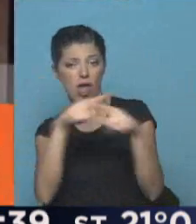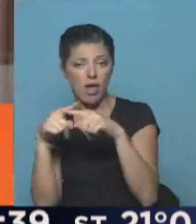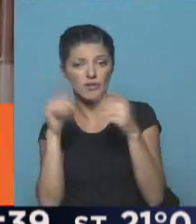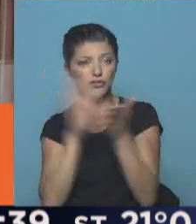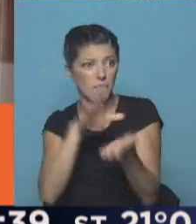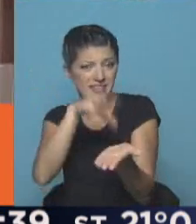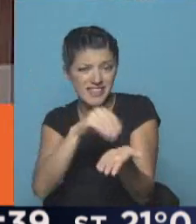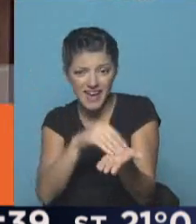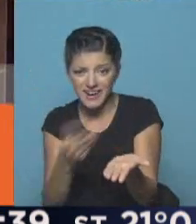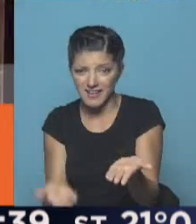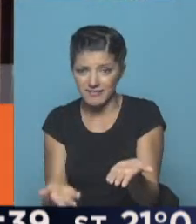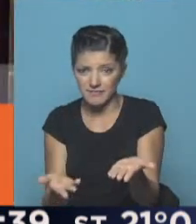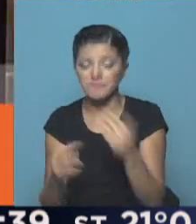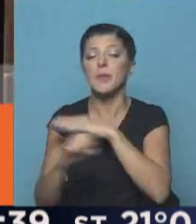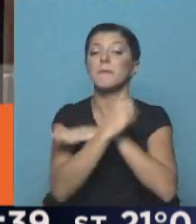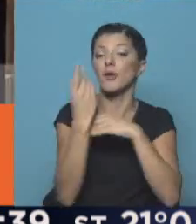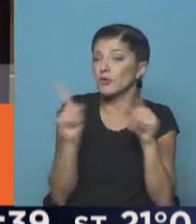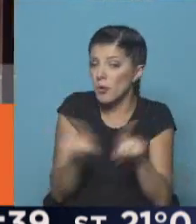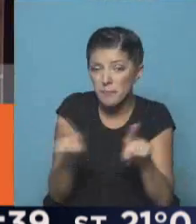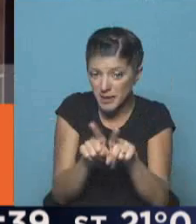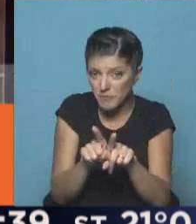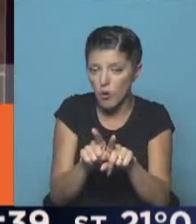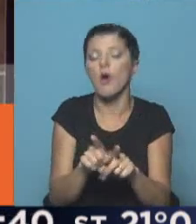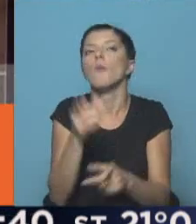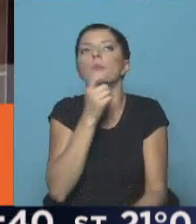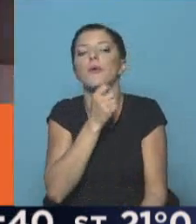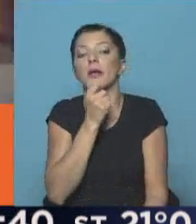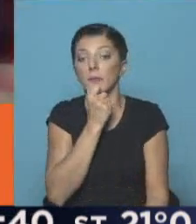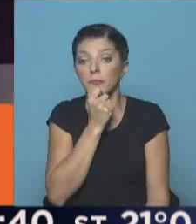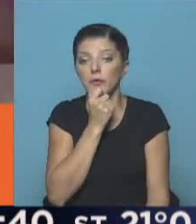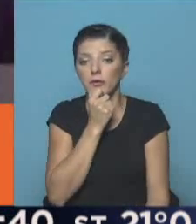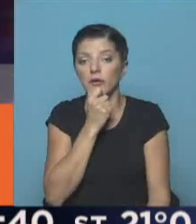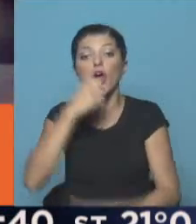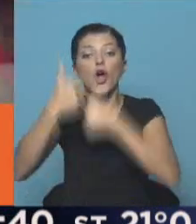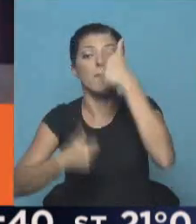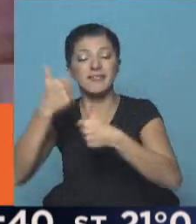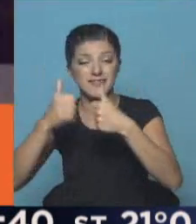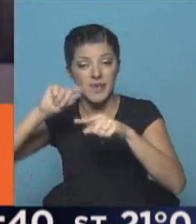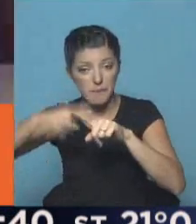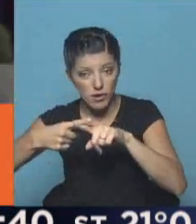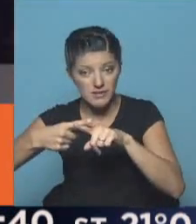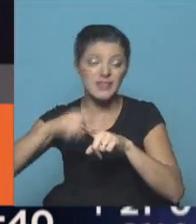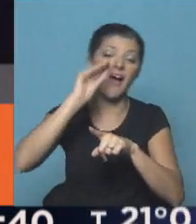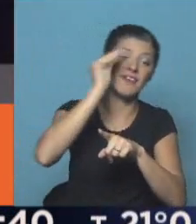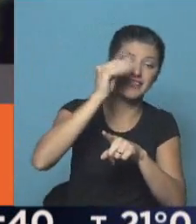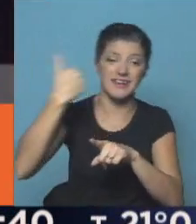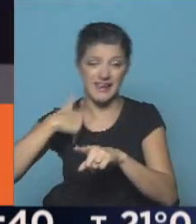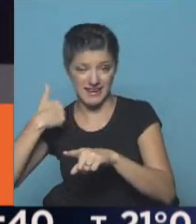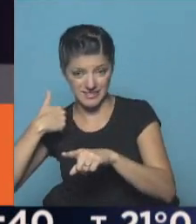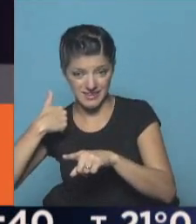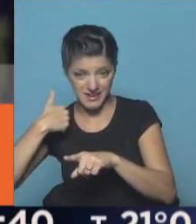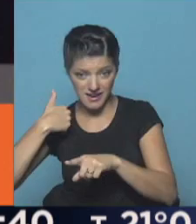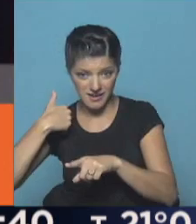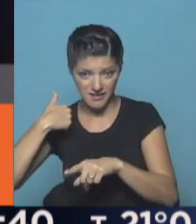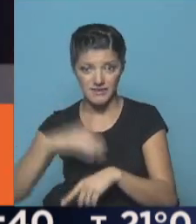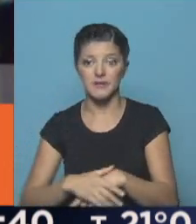territorio. En Mercosur mismo, por ejemplo, la competencia política entre Brasil y Argentina ha hecho